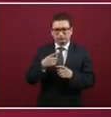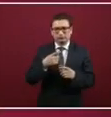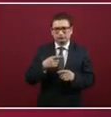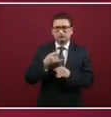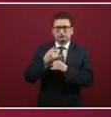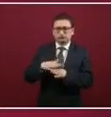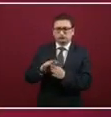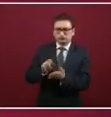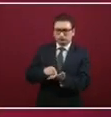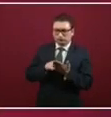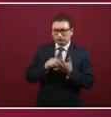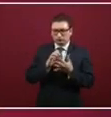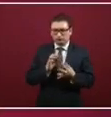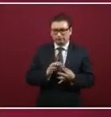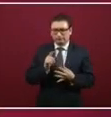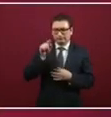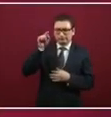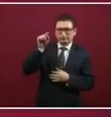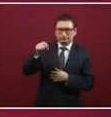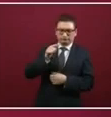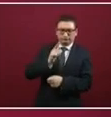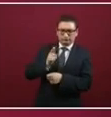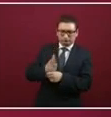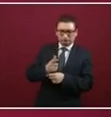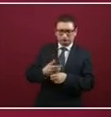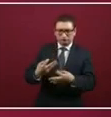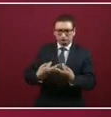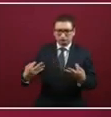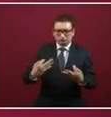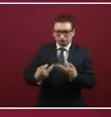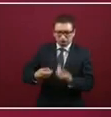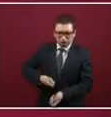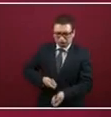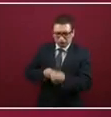informe sobre eso.